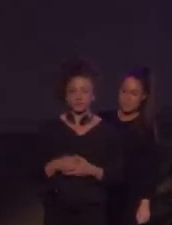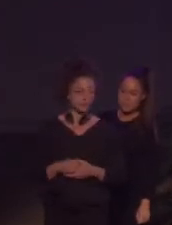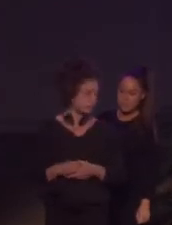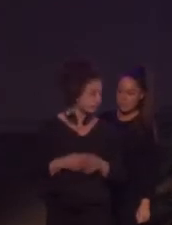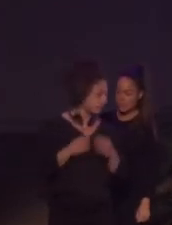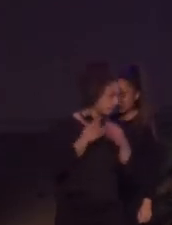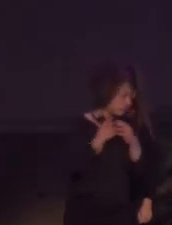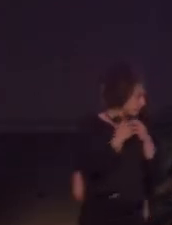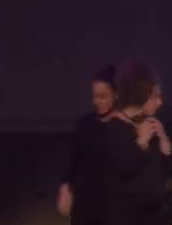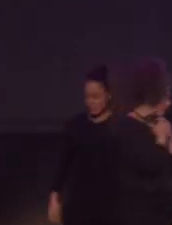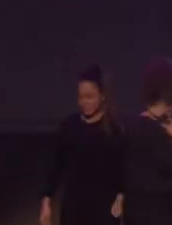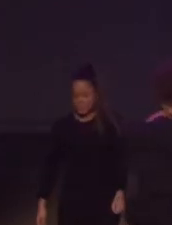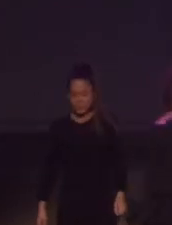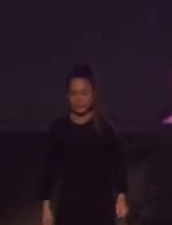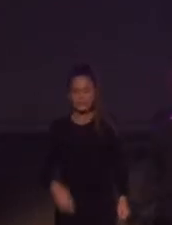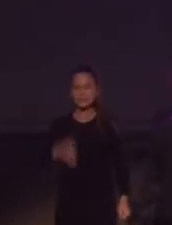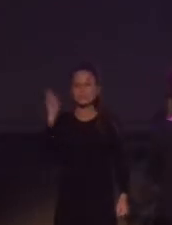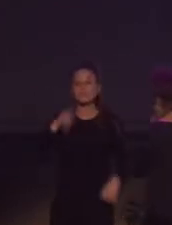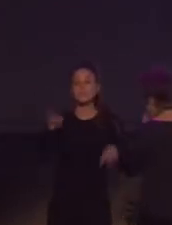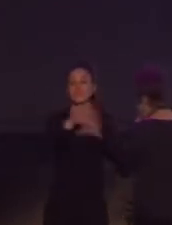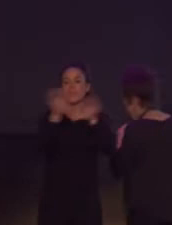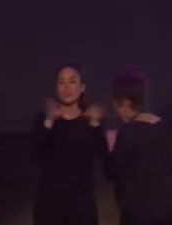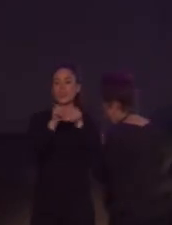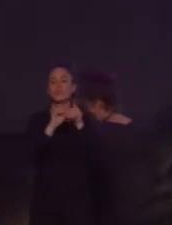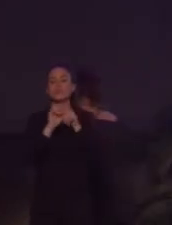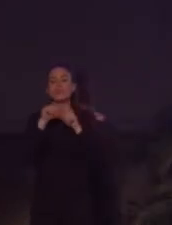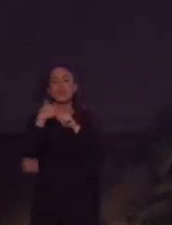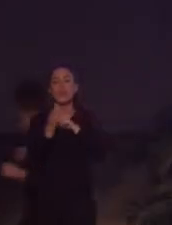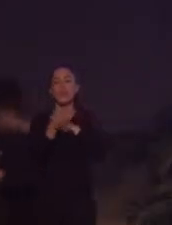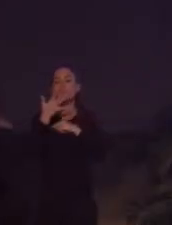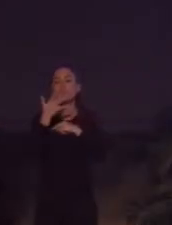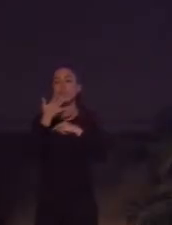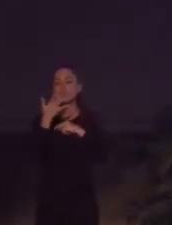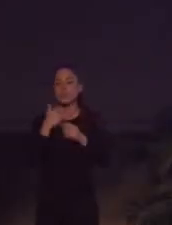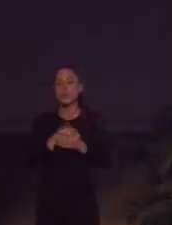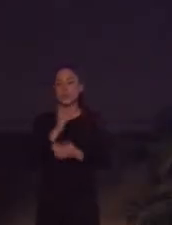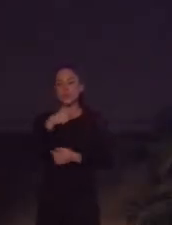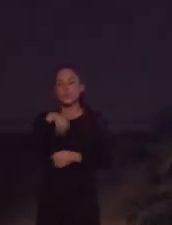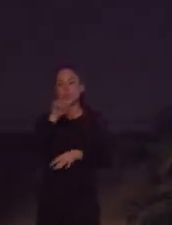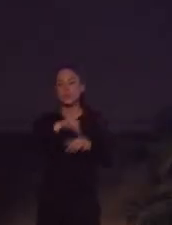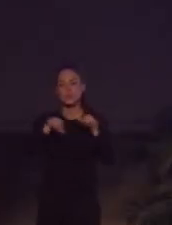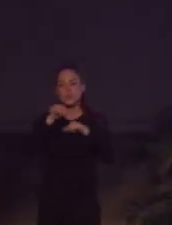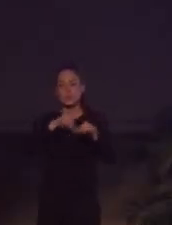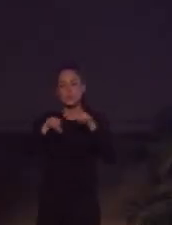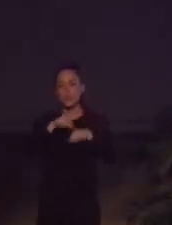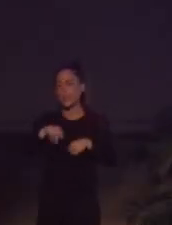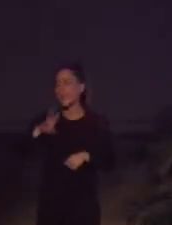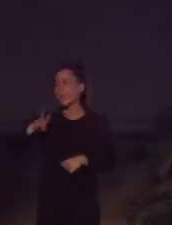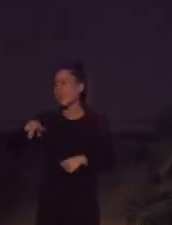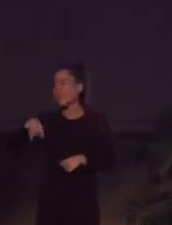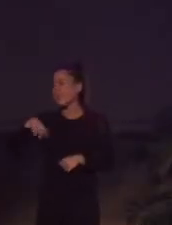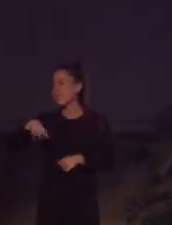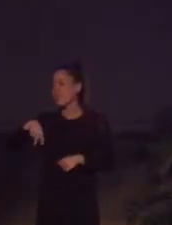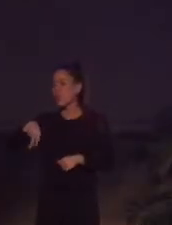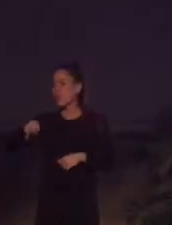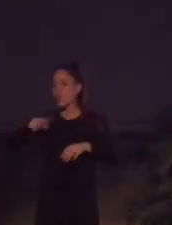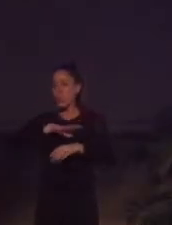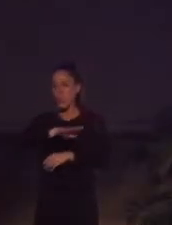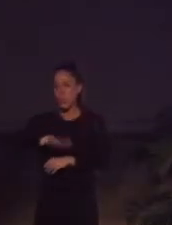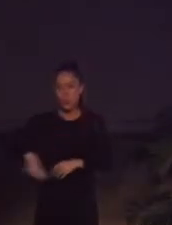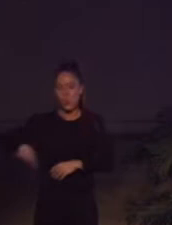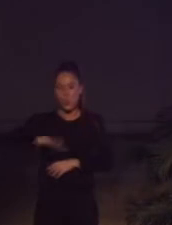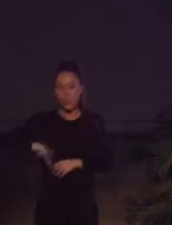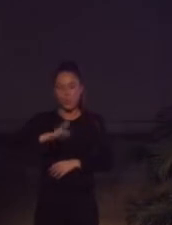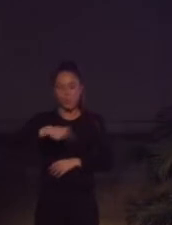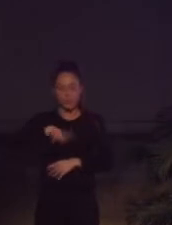Hubo también una Queerruption y luego, por ejemplo, fundamos una asociación que se llamaba Ningún Lugar, donde pasábamos cortos,